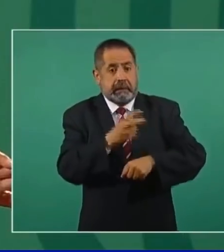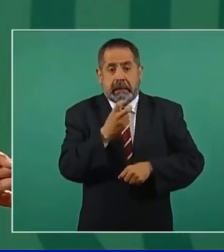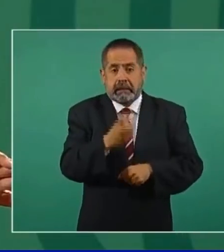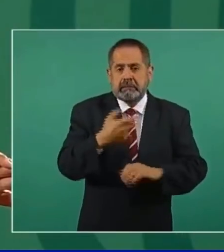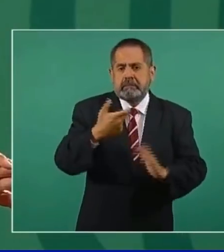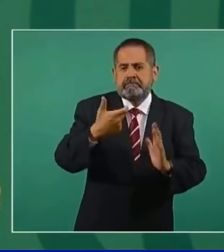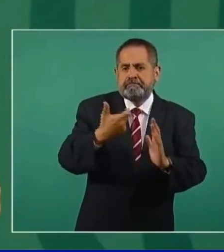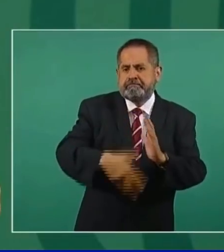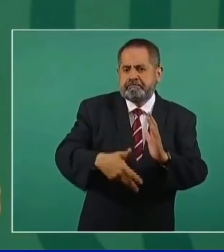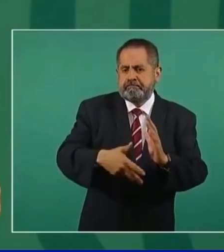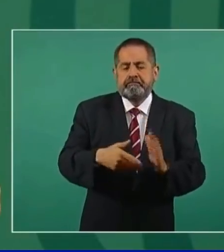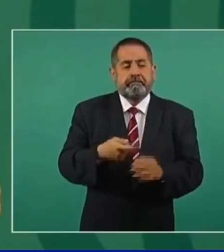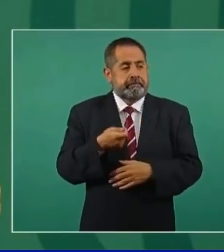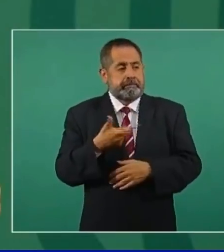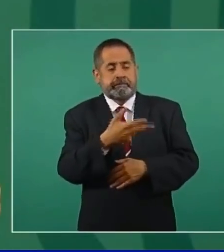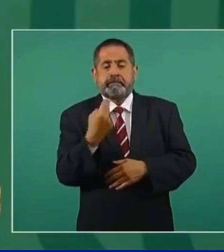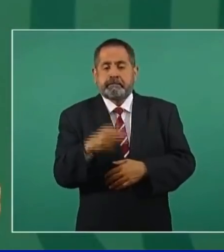limpia.